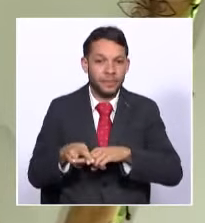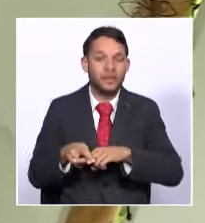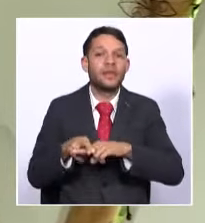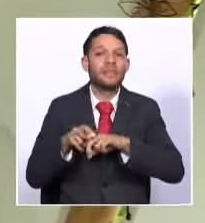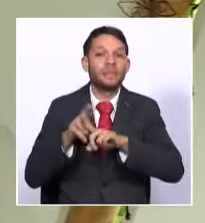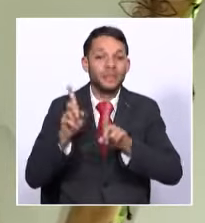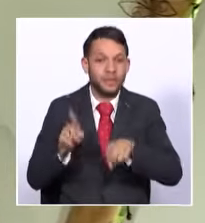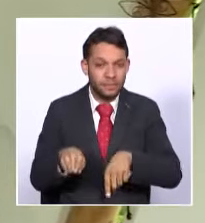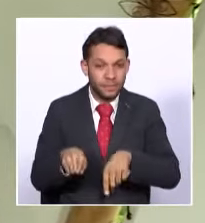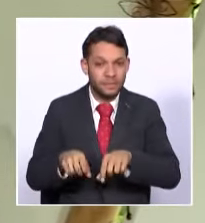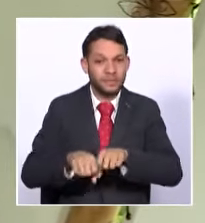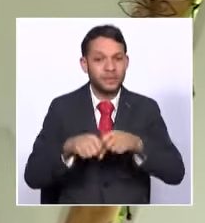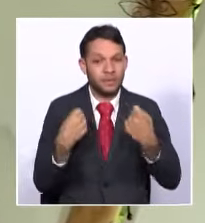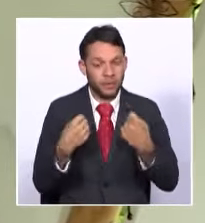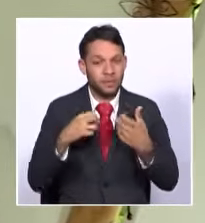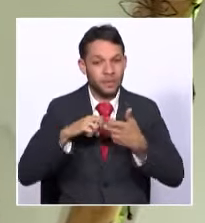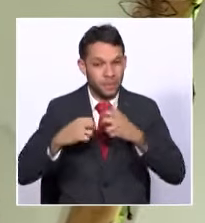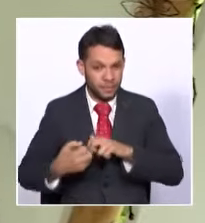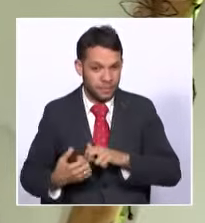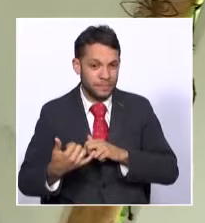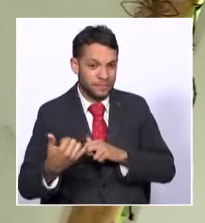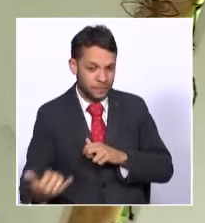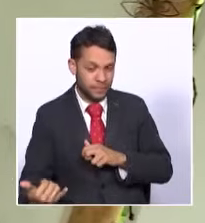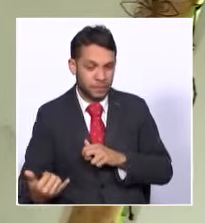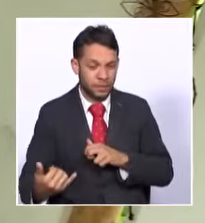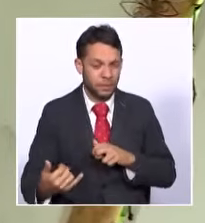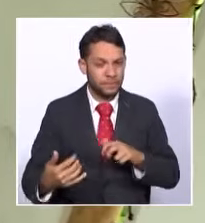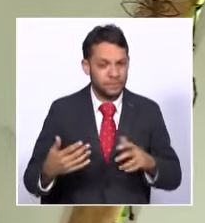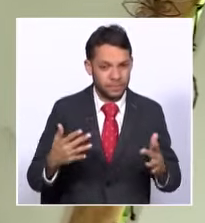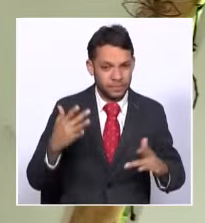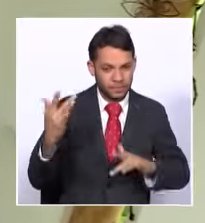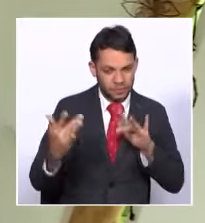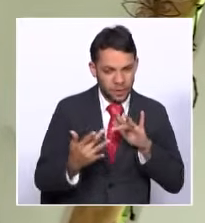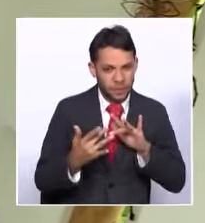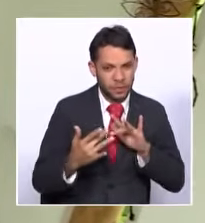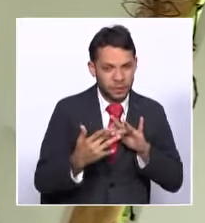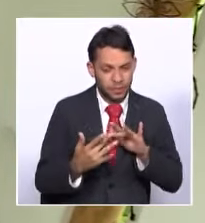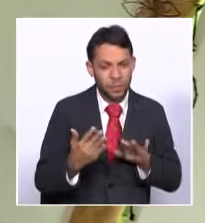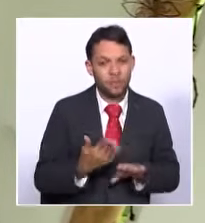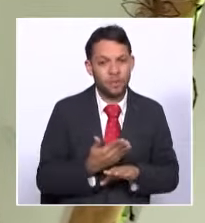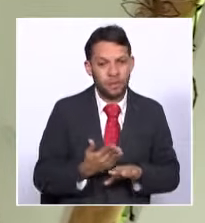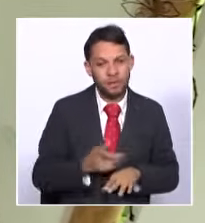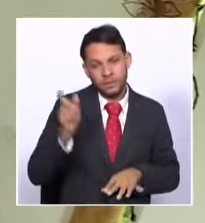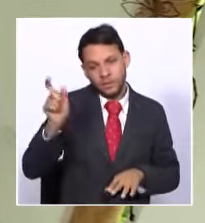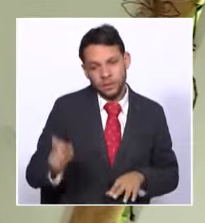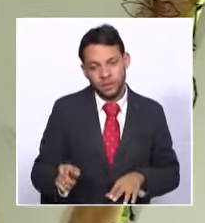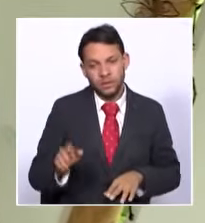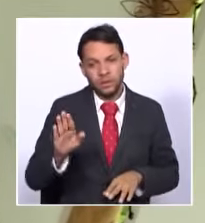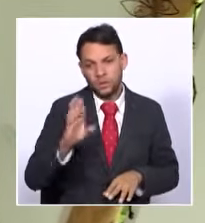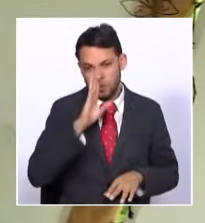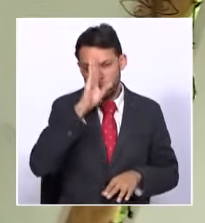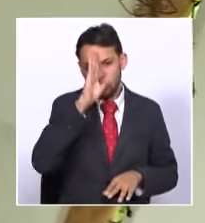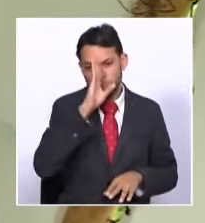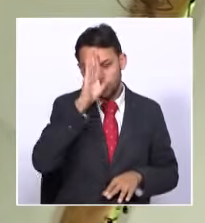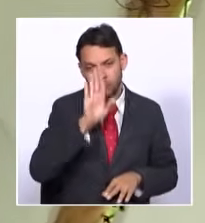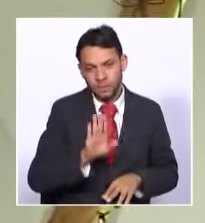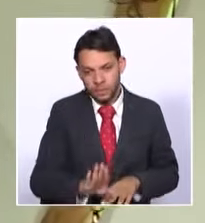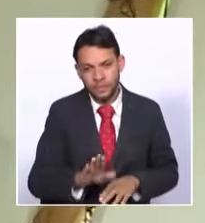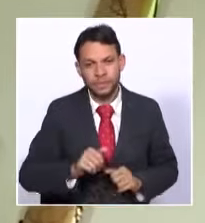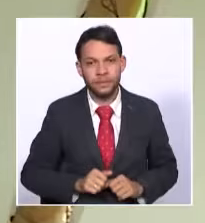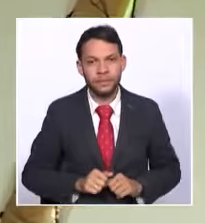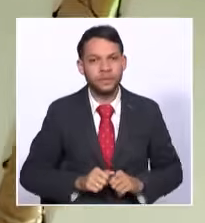cuenta que esa medida, la que acabamos de hacer, se relaciona más por las posturas que tenemos. Y la medida